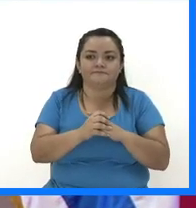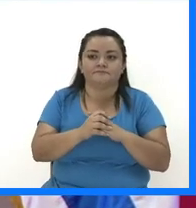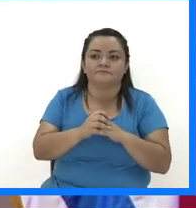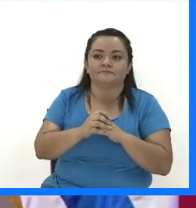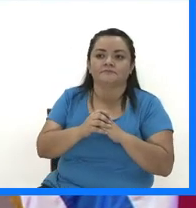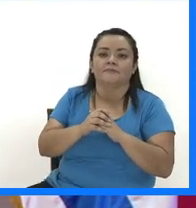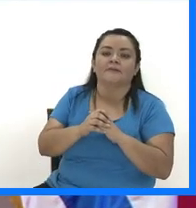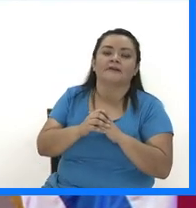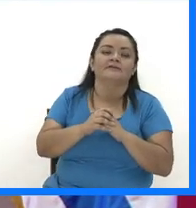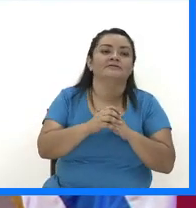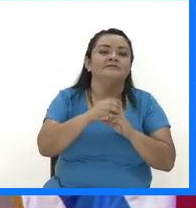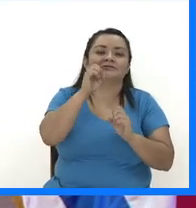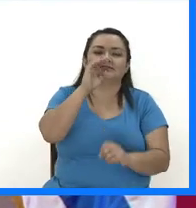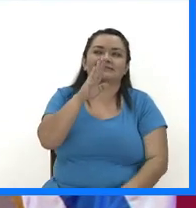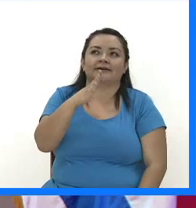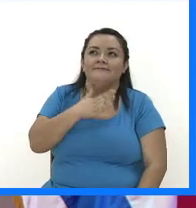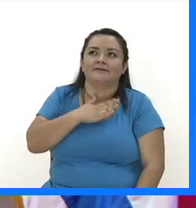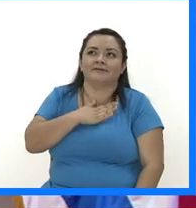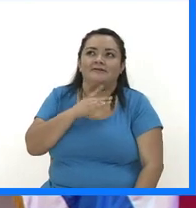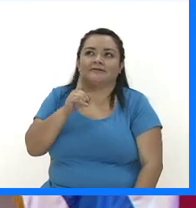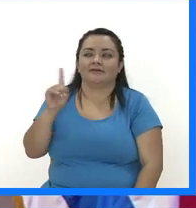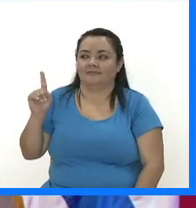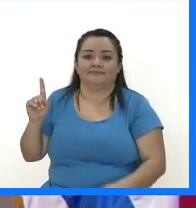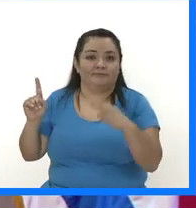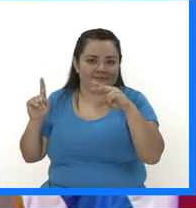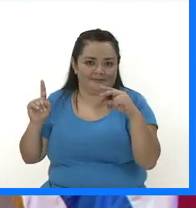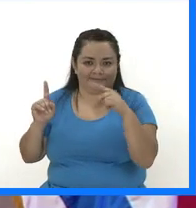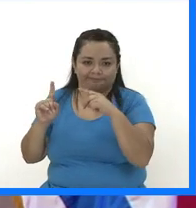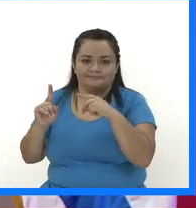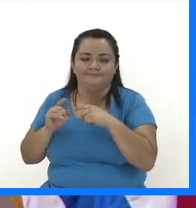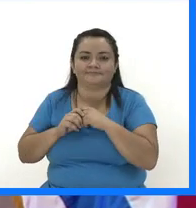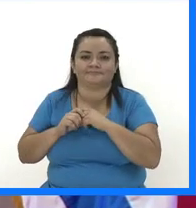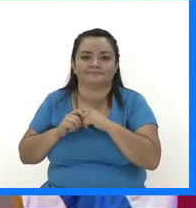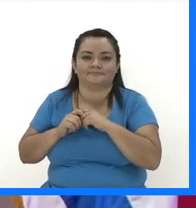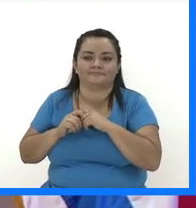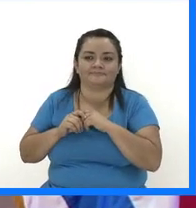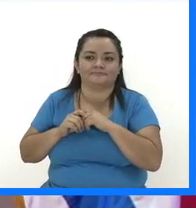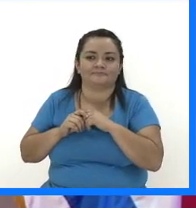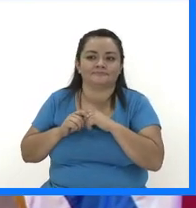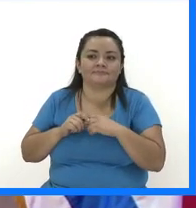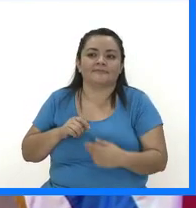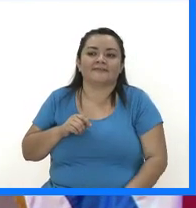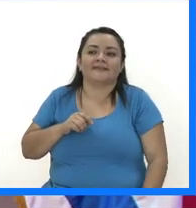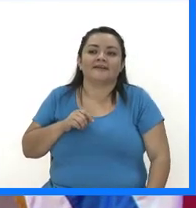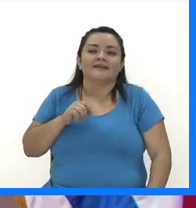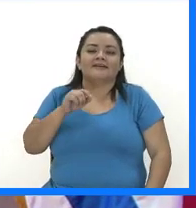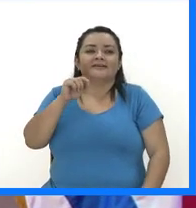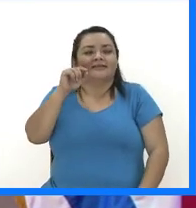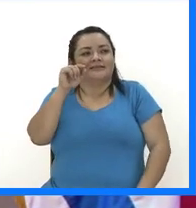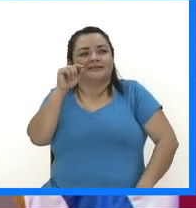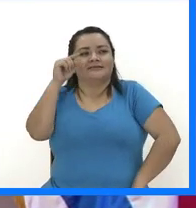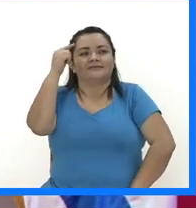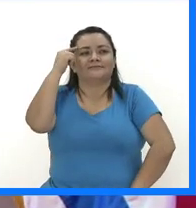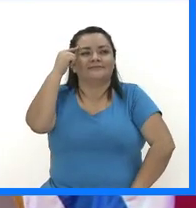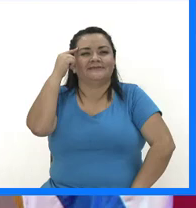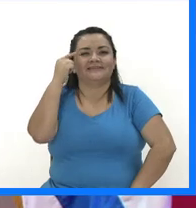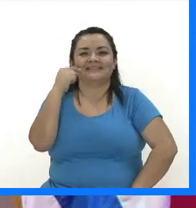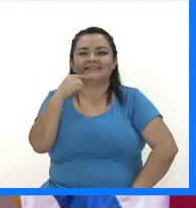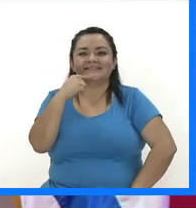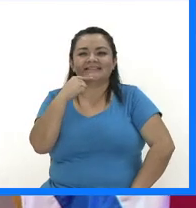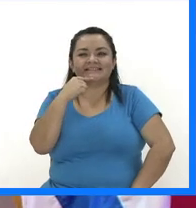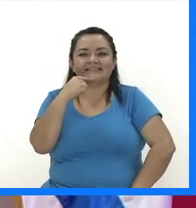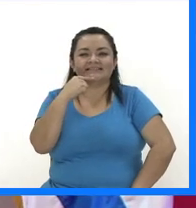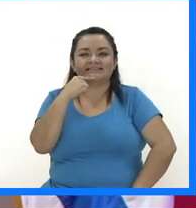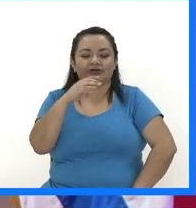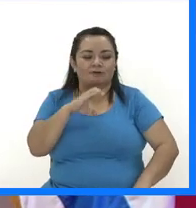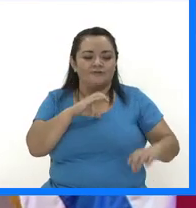se lucía el tipo test y perdón que me decía para contarle experience quien te puso en la cabeza quien